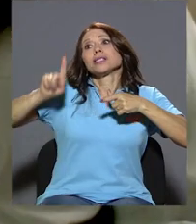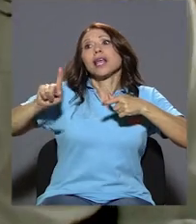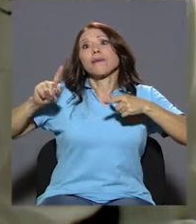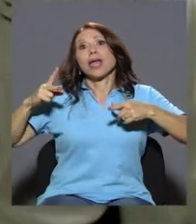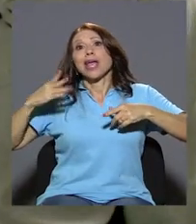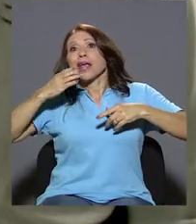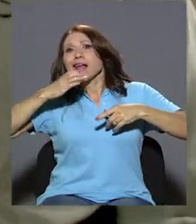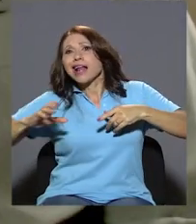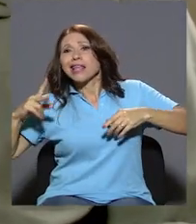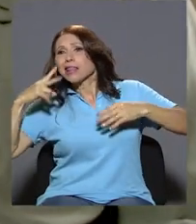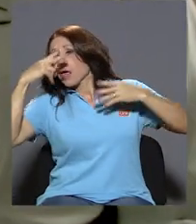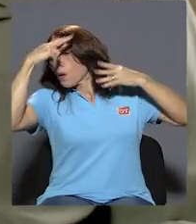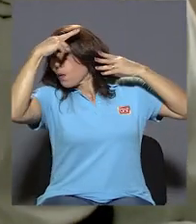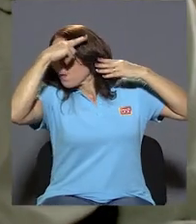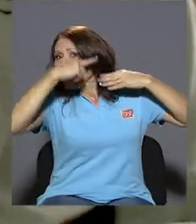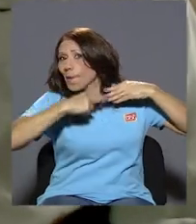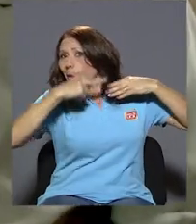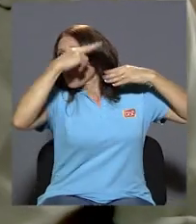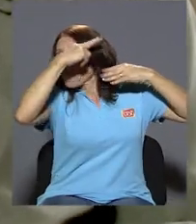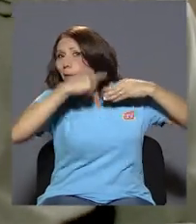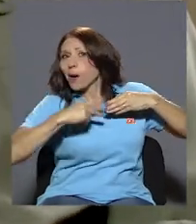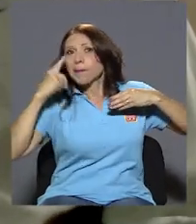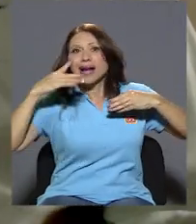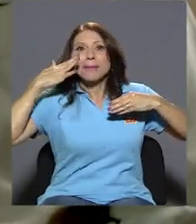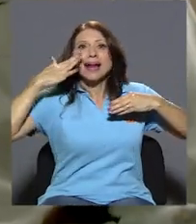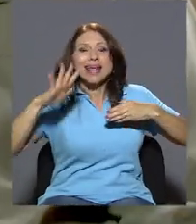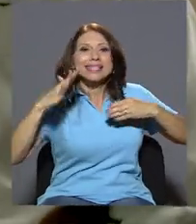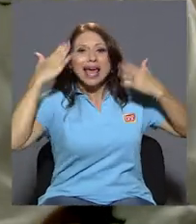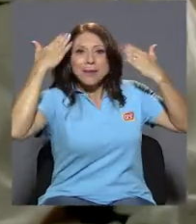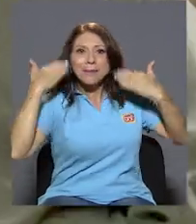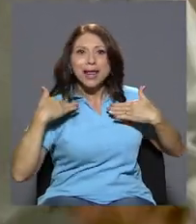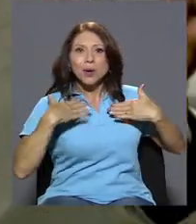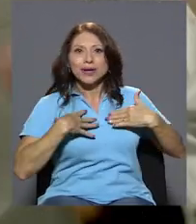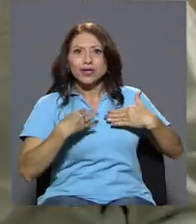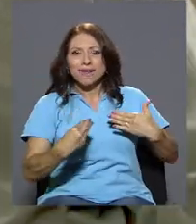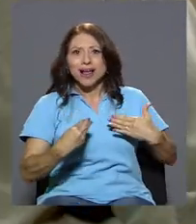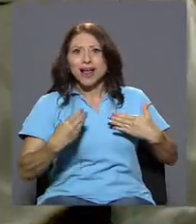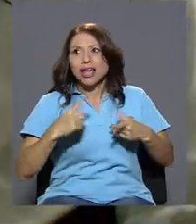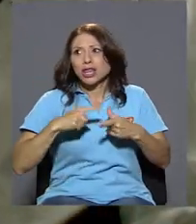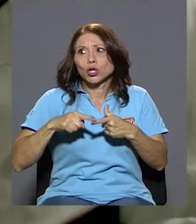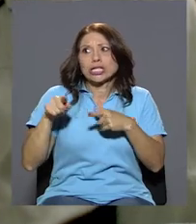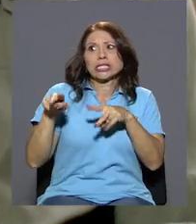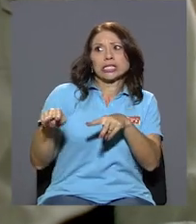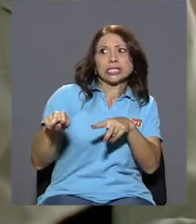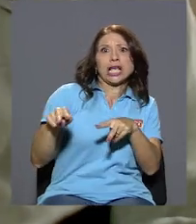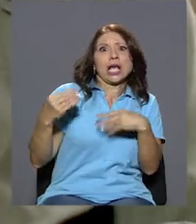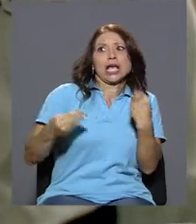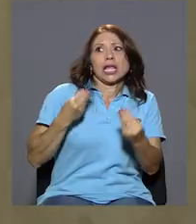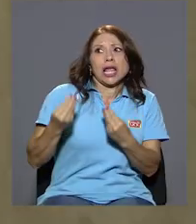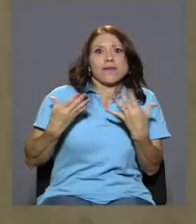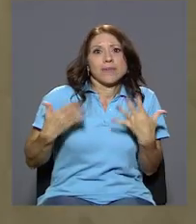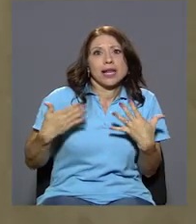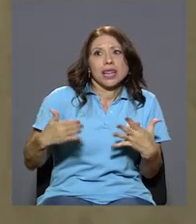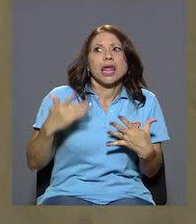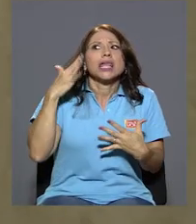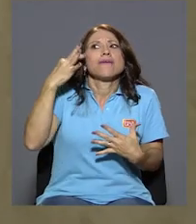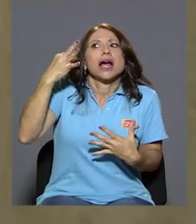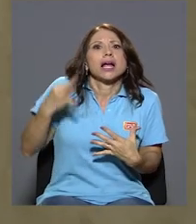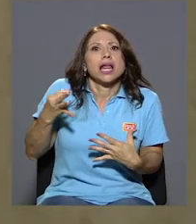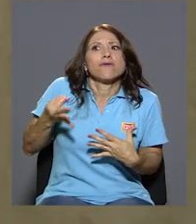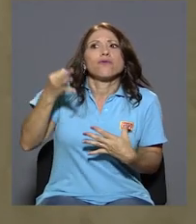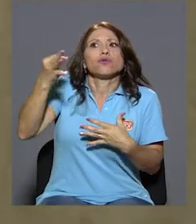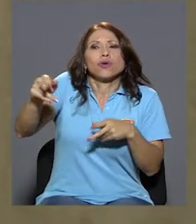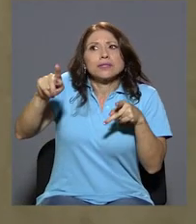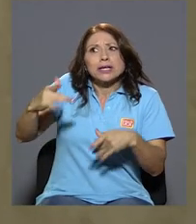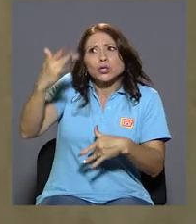parezca pelo blanco a bagel o porque si no eso es qué barbaridad lo que van a creer los futuros pacientes de un médico